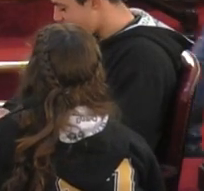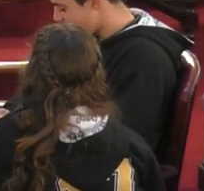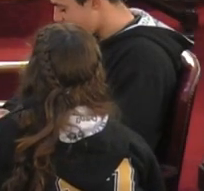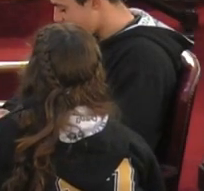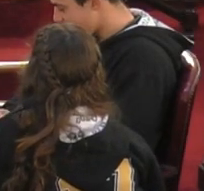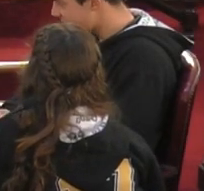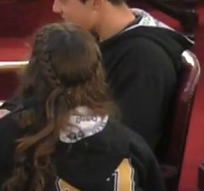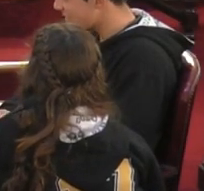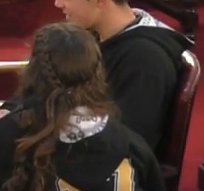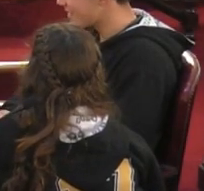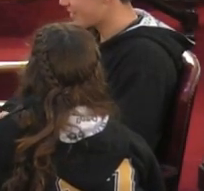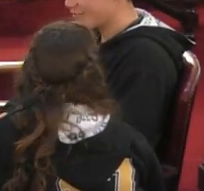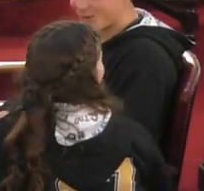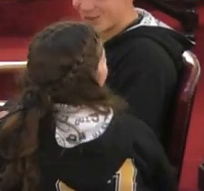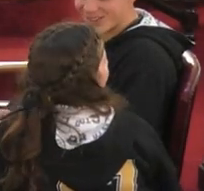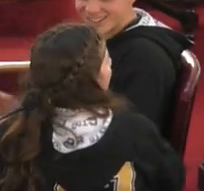Leonel Esquivel.